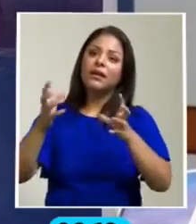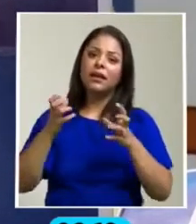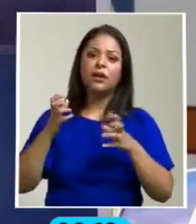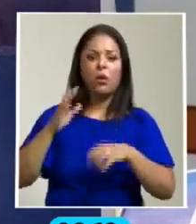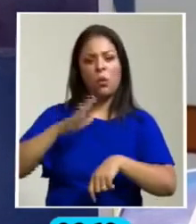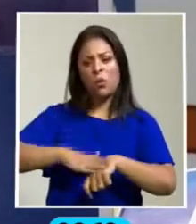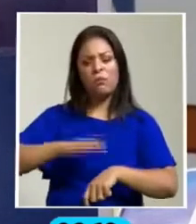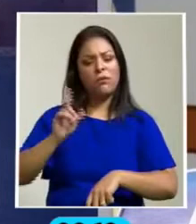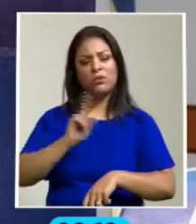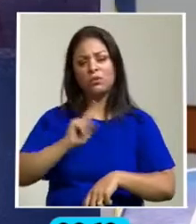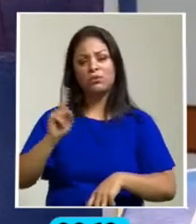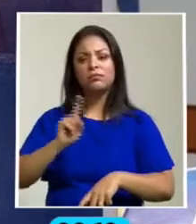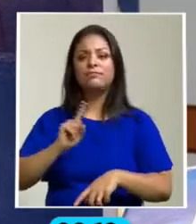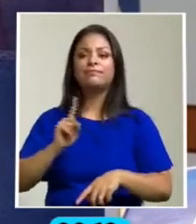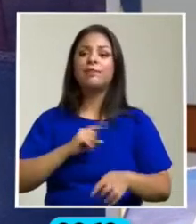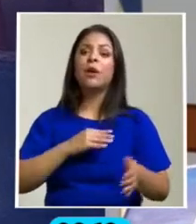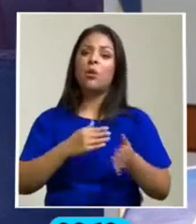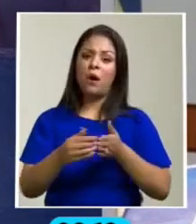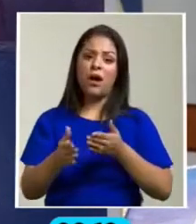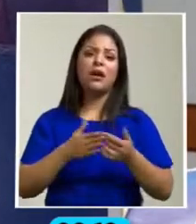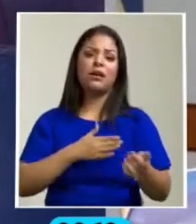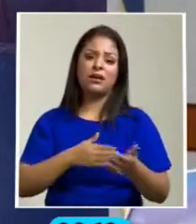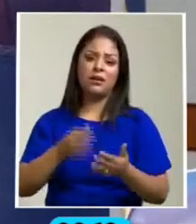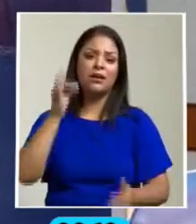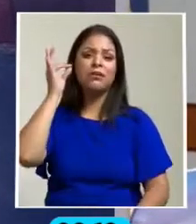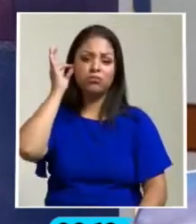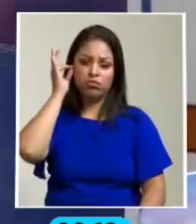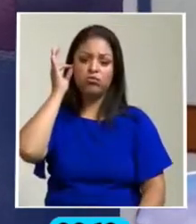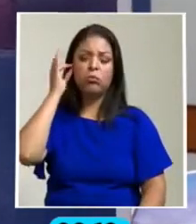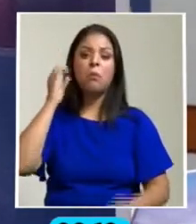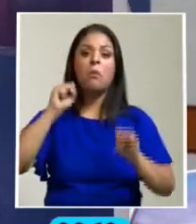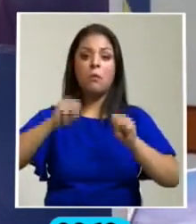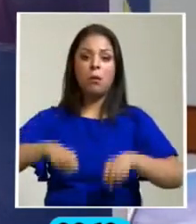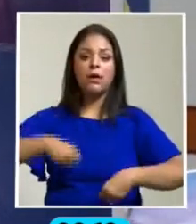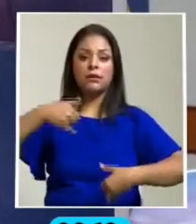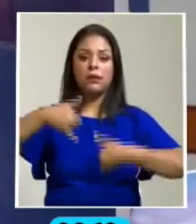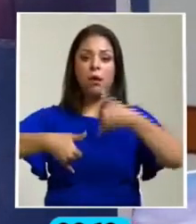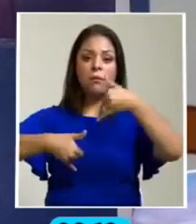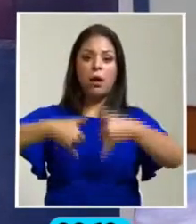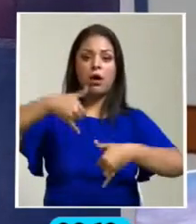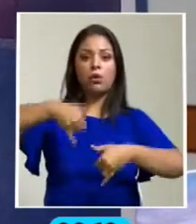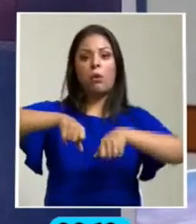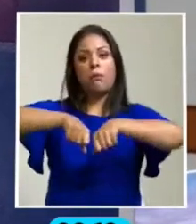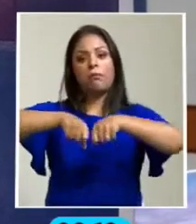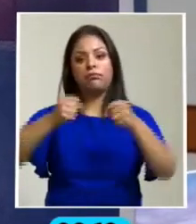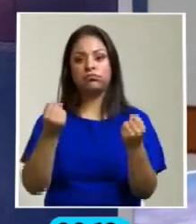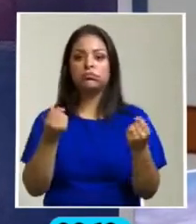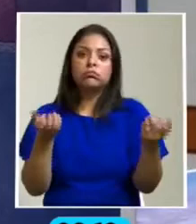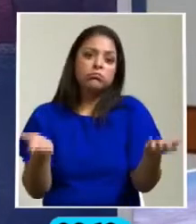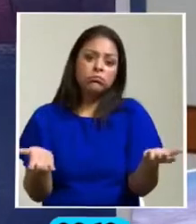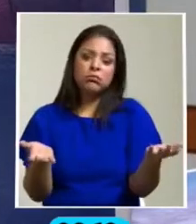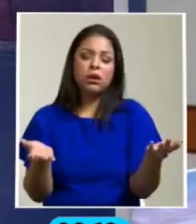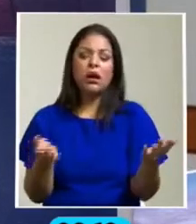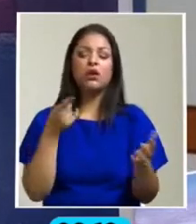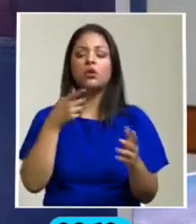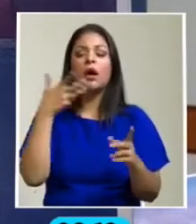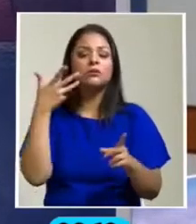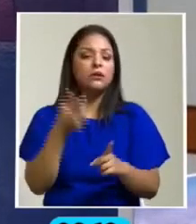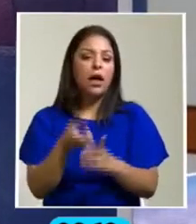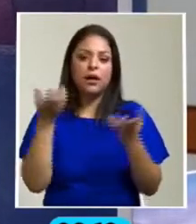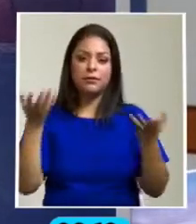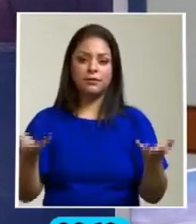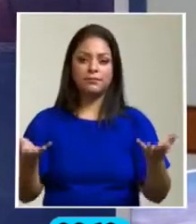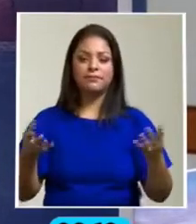cualquier niña se le puede quebrar el zapatito de tacón, ¿verdad? Claro que sí, eso fue un accidente. La Danta tomó